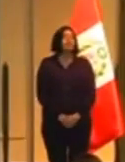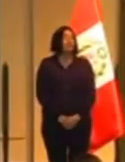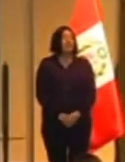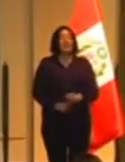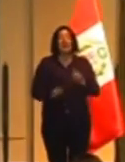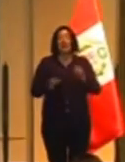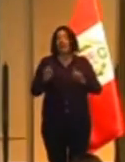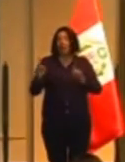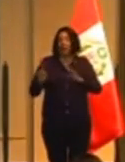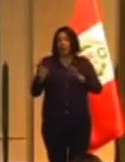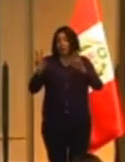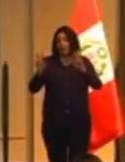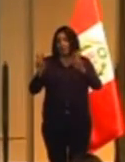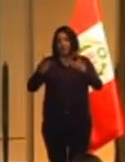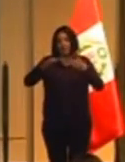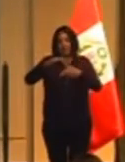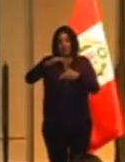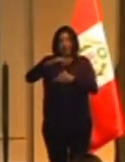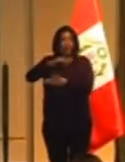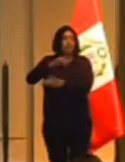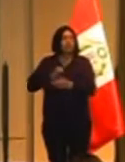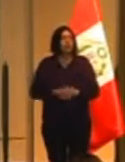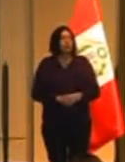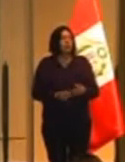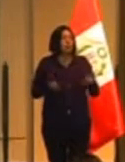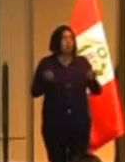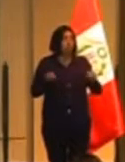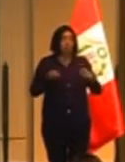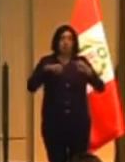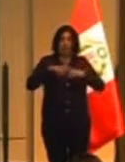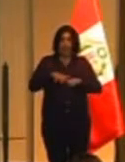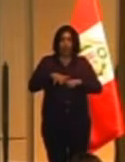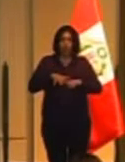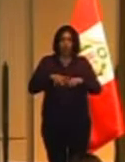Algo que tiene que ver con el tema de los estacionamientos. Cuando